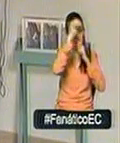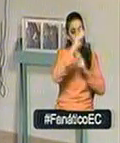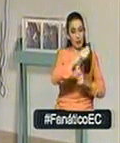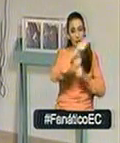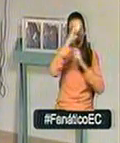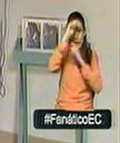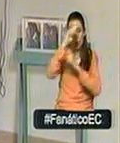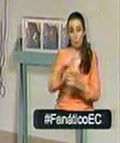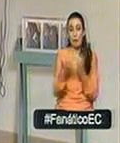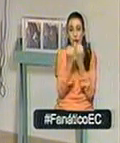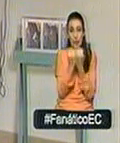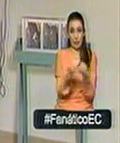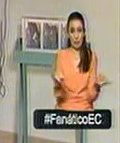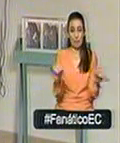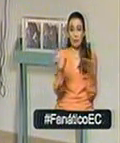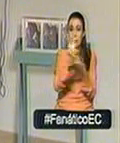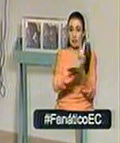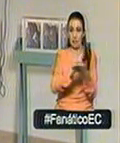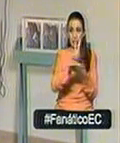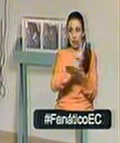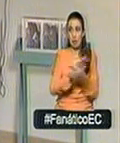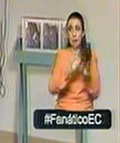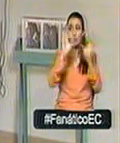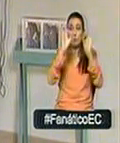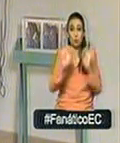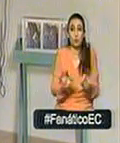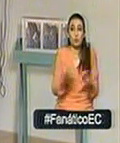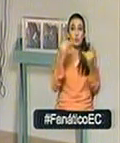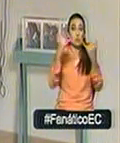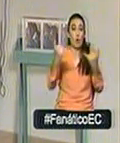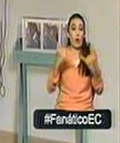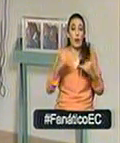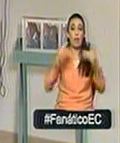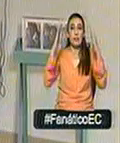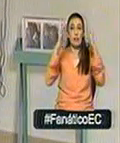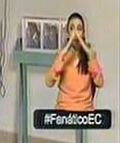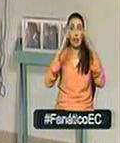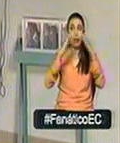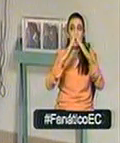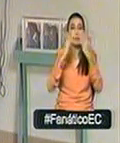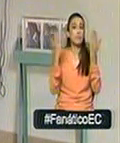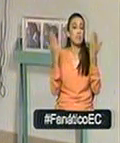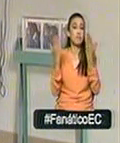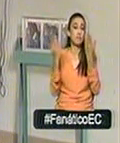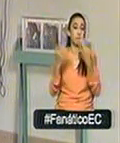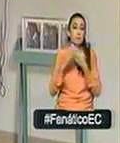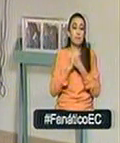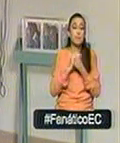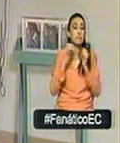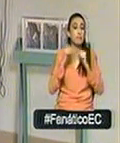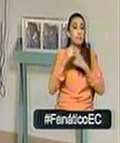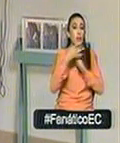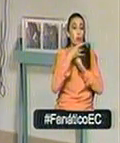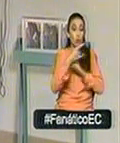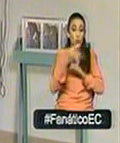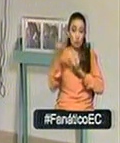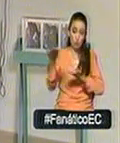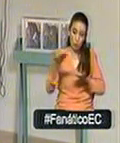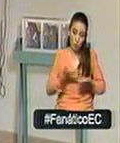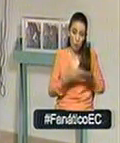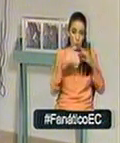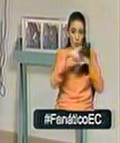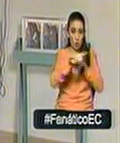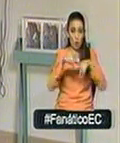Sudamericana, Independiente del Valle. Y estamos justamente en la casa de Cristian Pellerano, quien gentilmente nos ha permitido tener un espacio